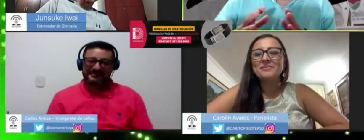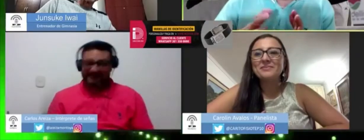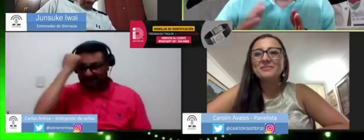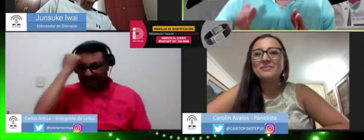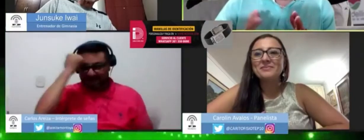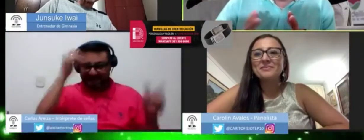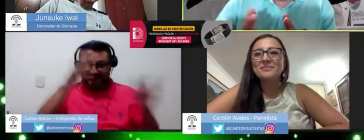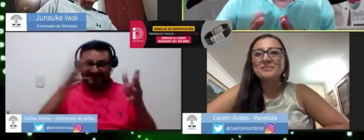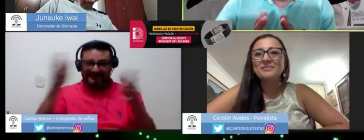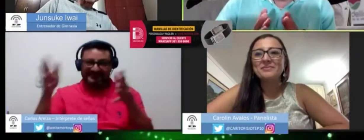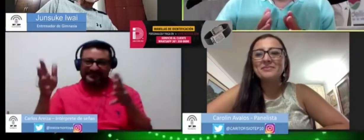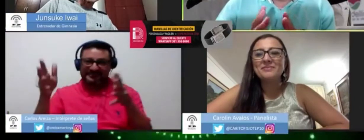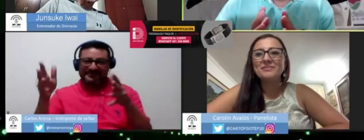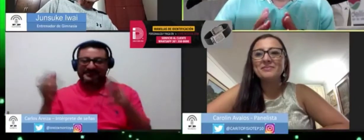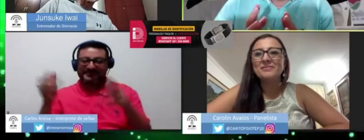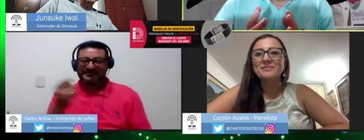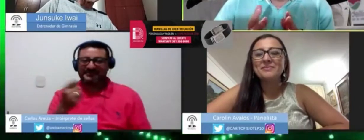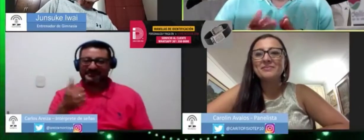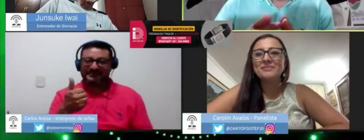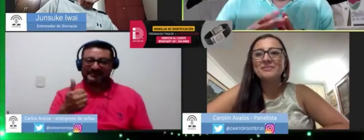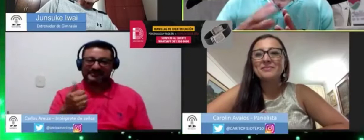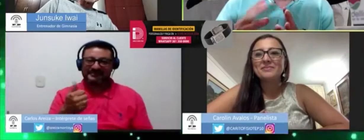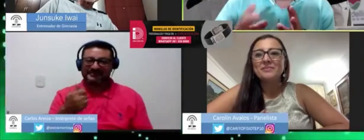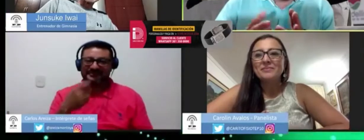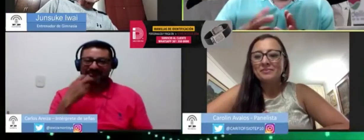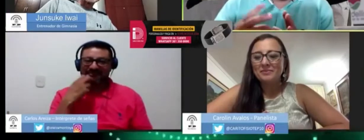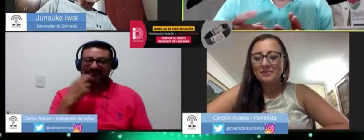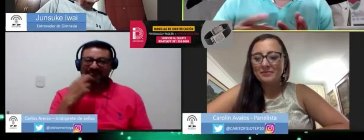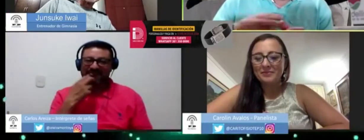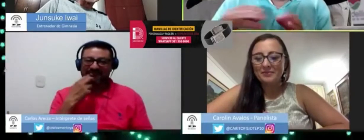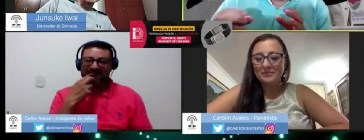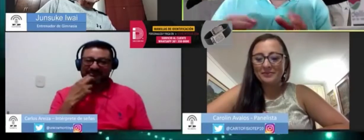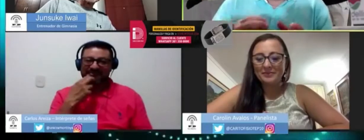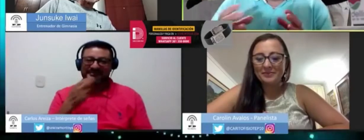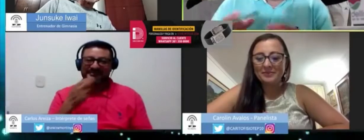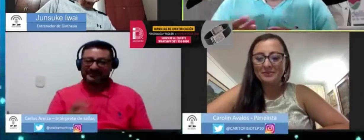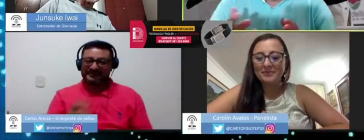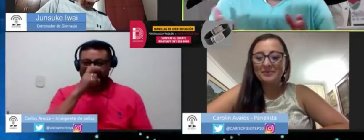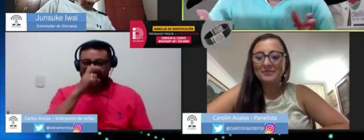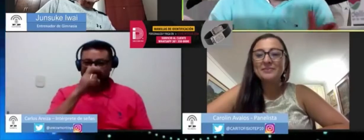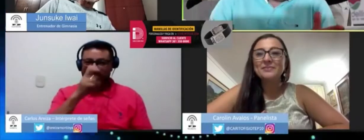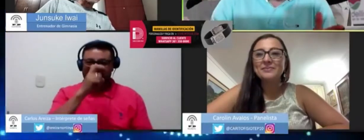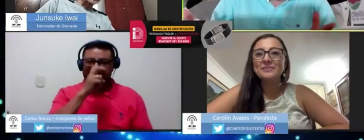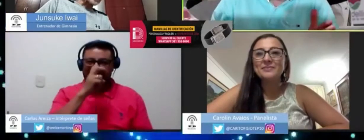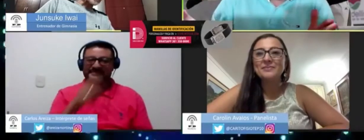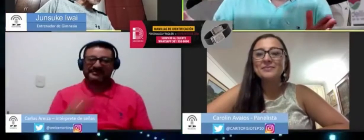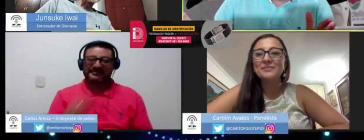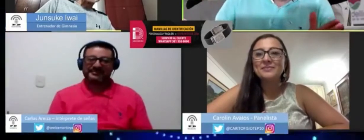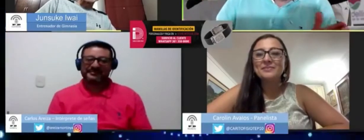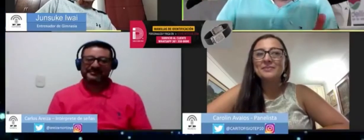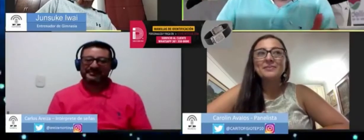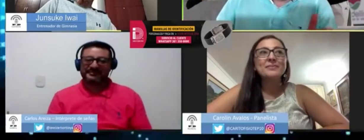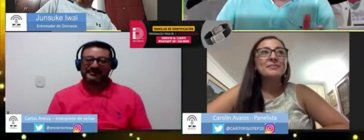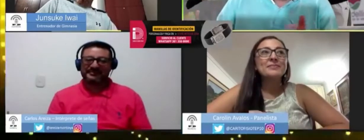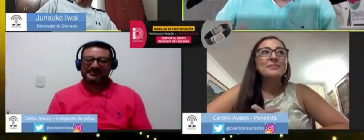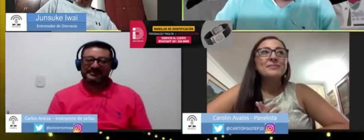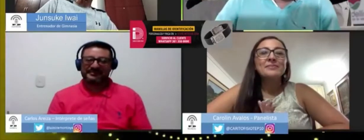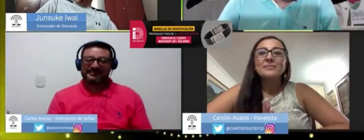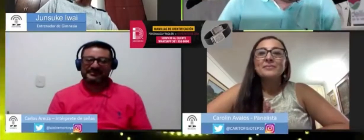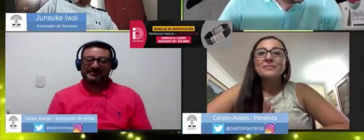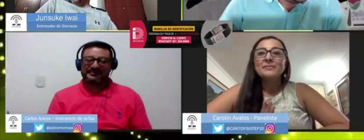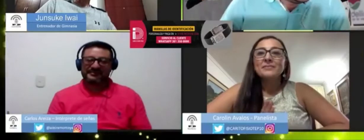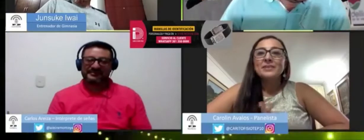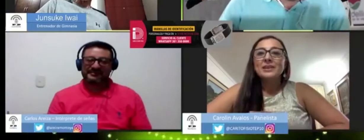cuesta un poquito como ese rigor o combinar. Pues que se puede ser, bueno, tener rigor. Hay que poner bravo,